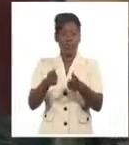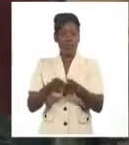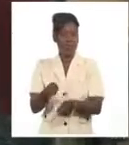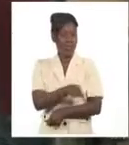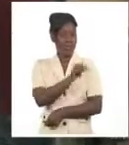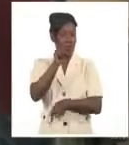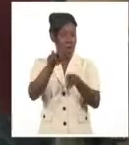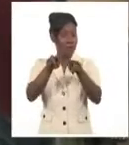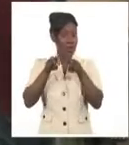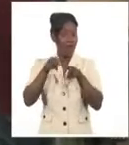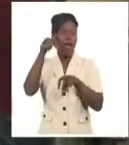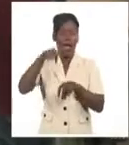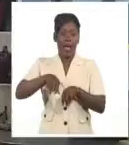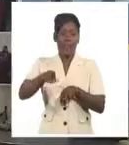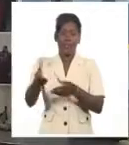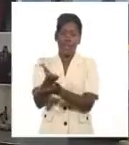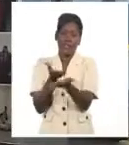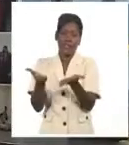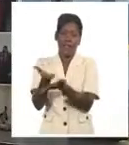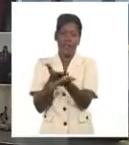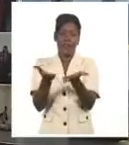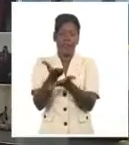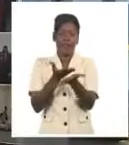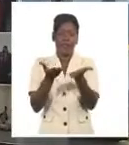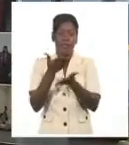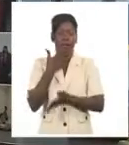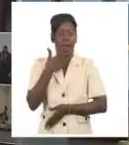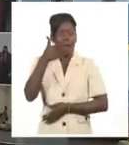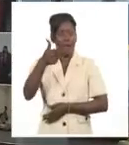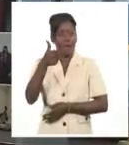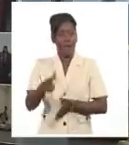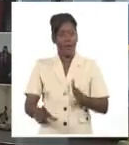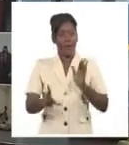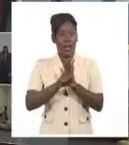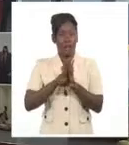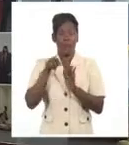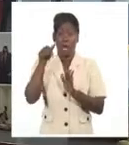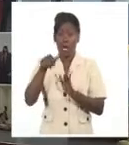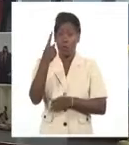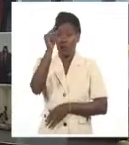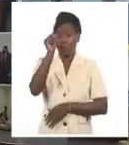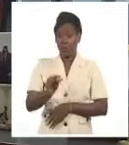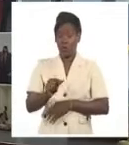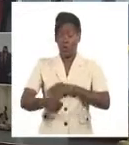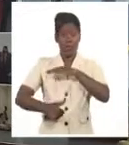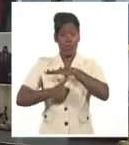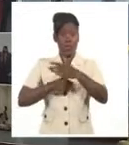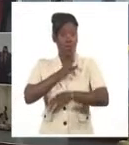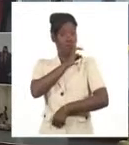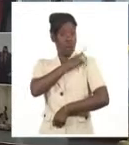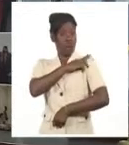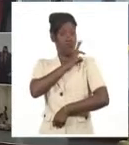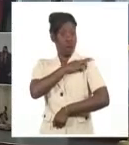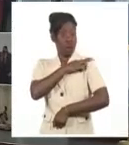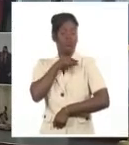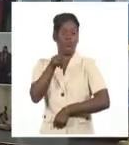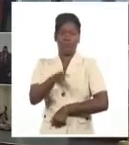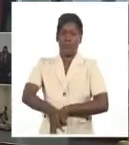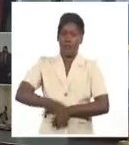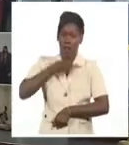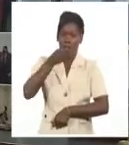legislativos que impactan en el sistema judicial cubano al respecto se refirió el presidente del tribunal supremo popular de nuestro